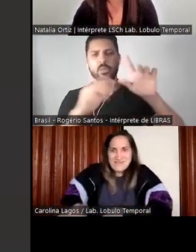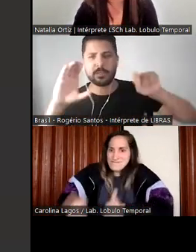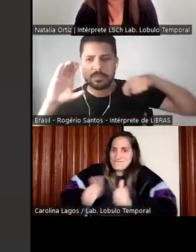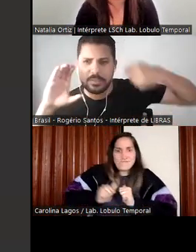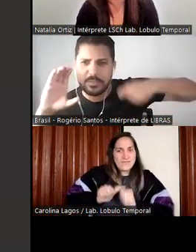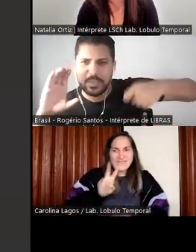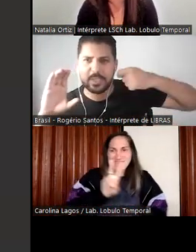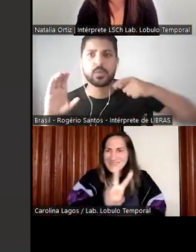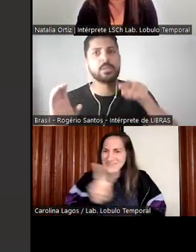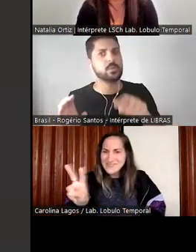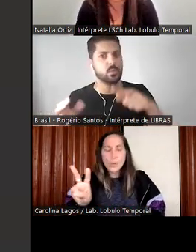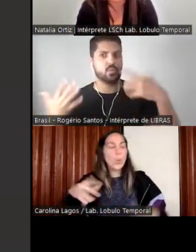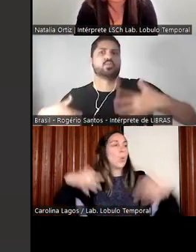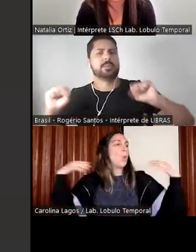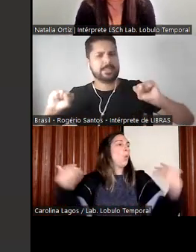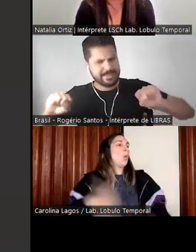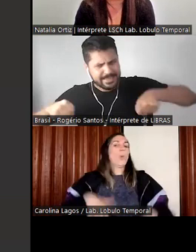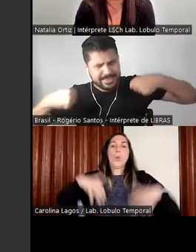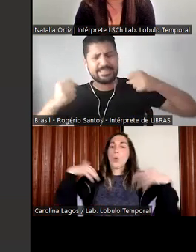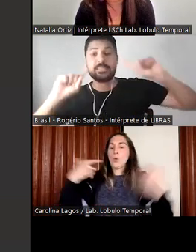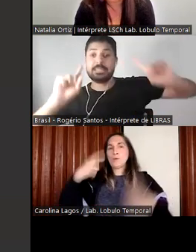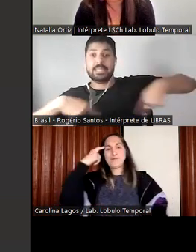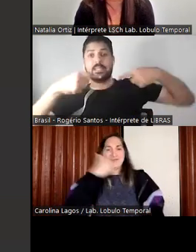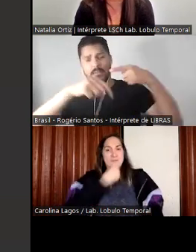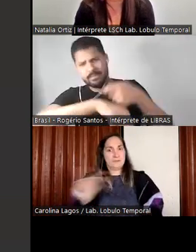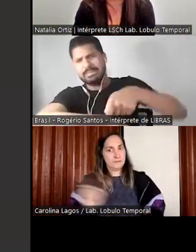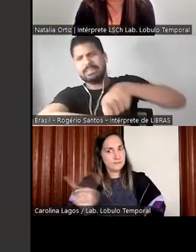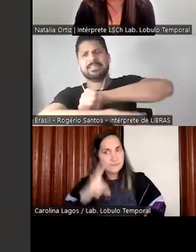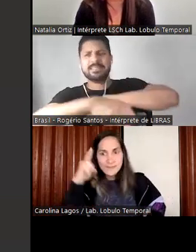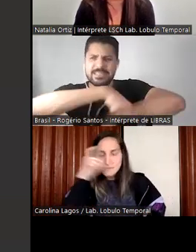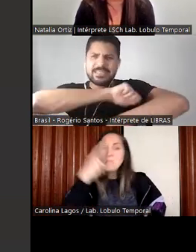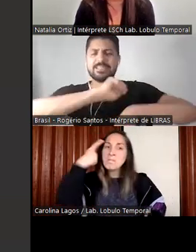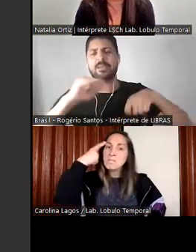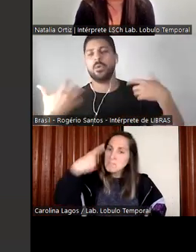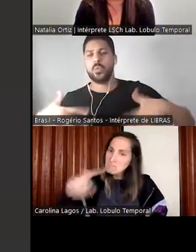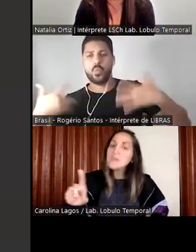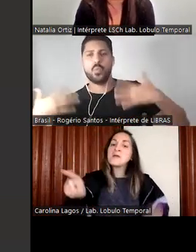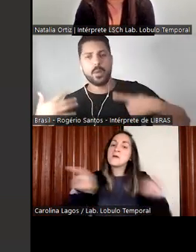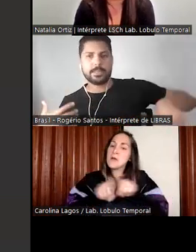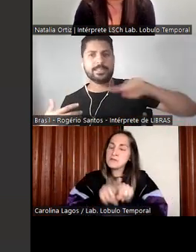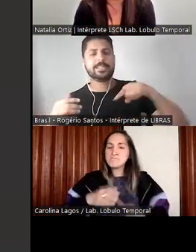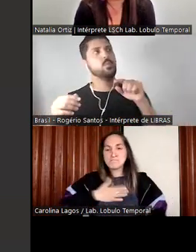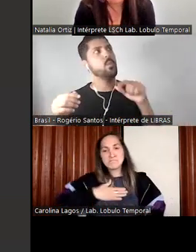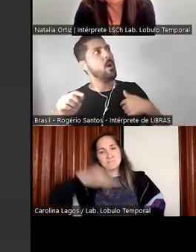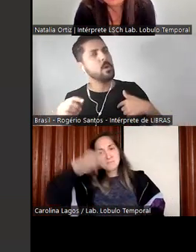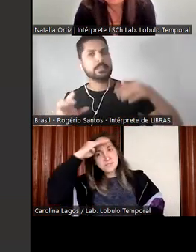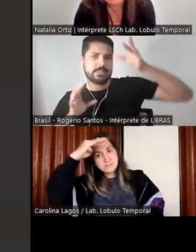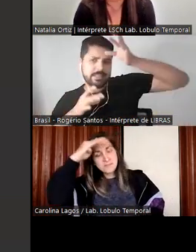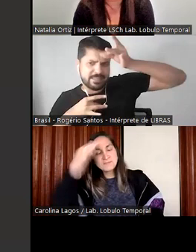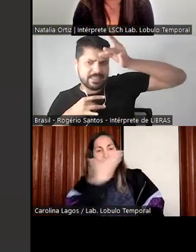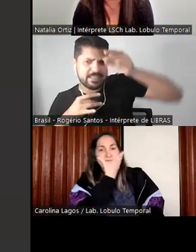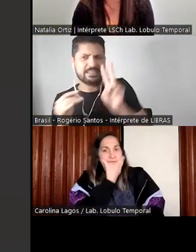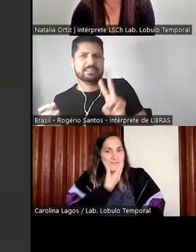fue un gran esfuerzo, fue un desafío tremendo poder representar el vernáculo visual. Fue muy, muy,